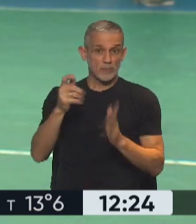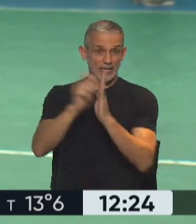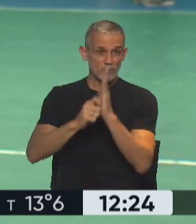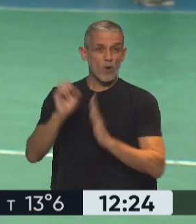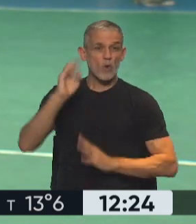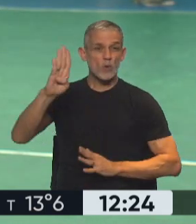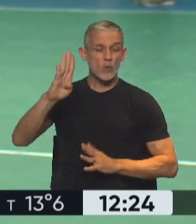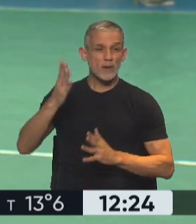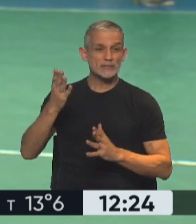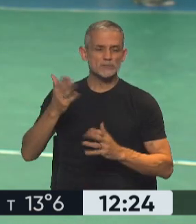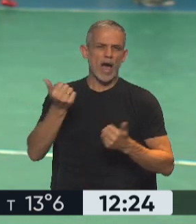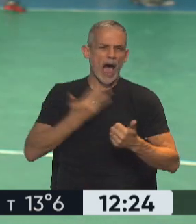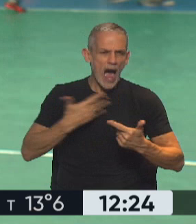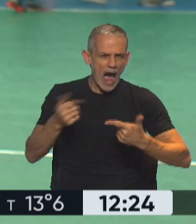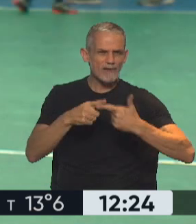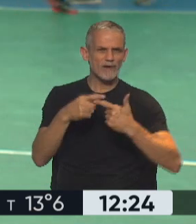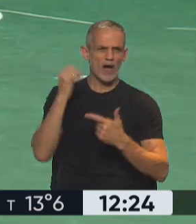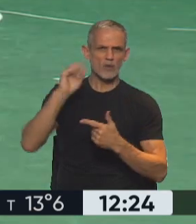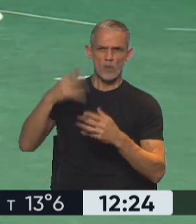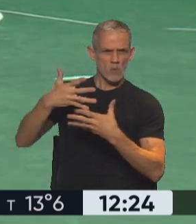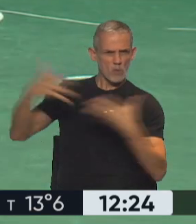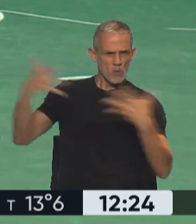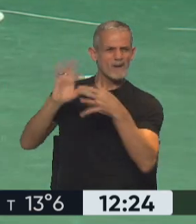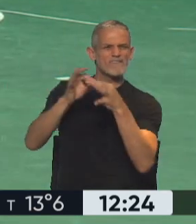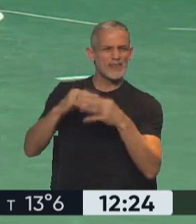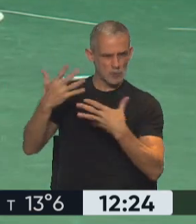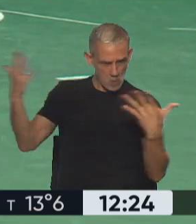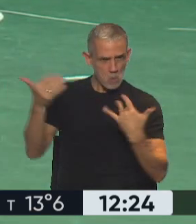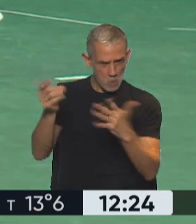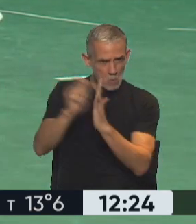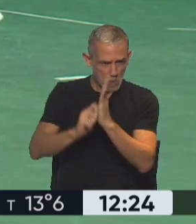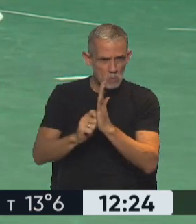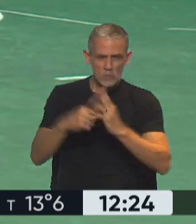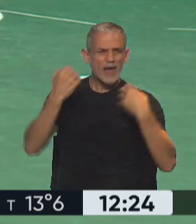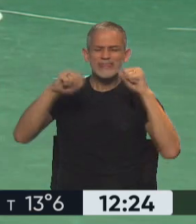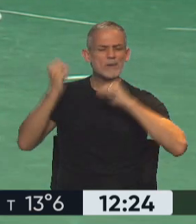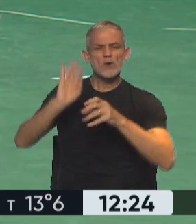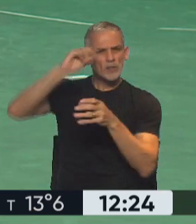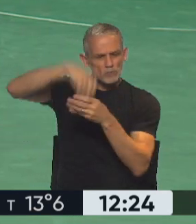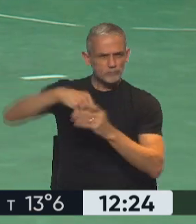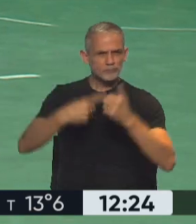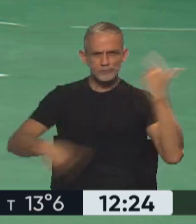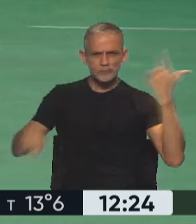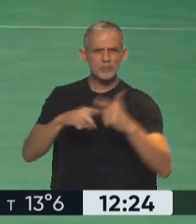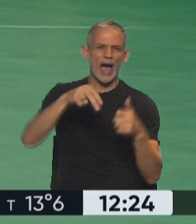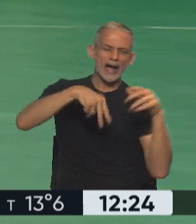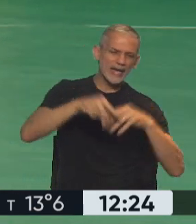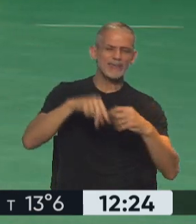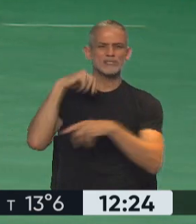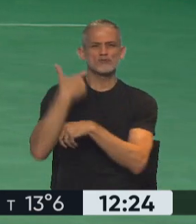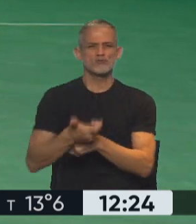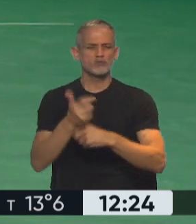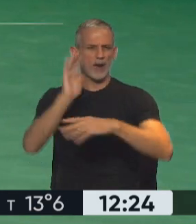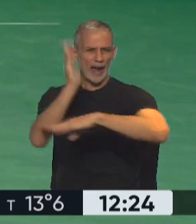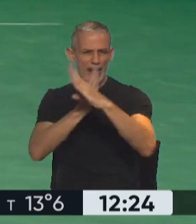los clubes de AFA, los clubes importantes de distintas federaciones deportivas. Todos los deportes están contemplados, desde ajedrez, fútbol, karate, y si no